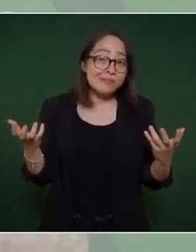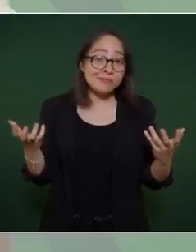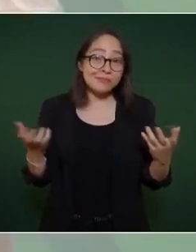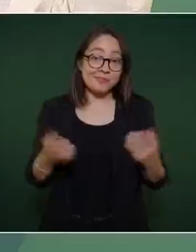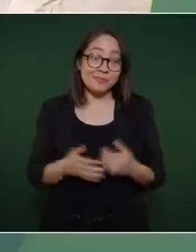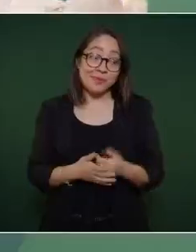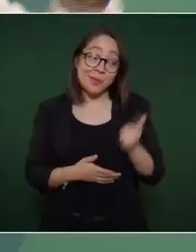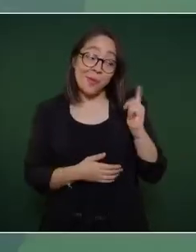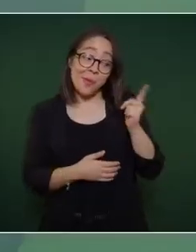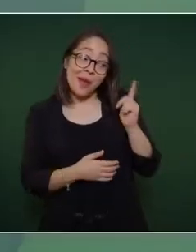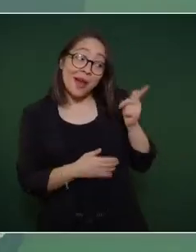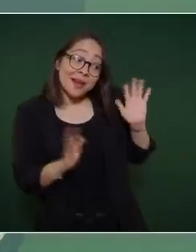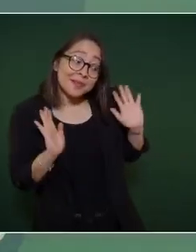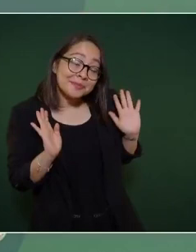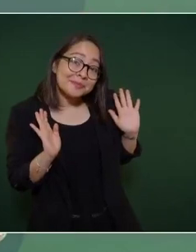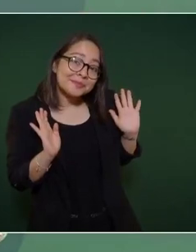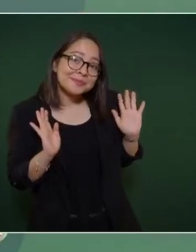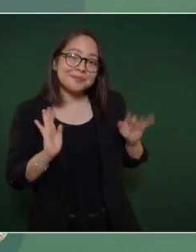Brincos dieran